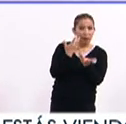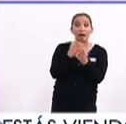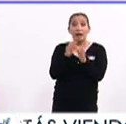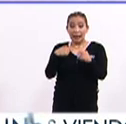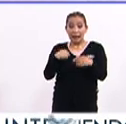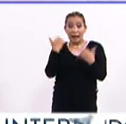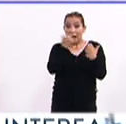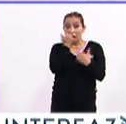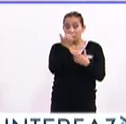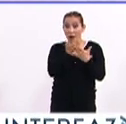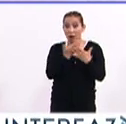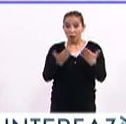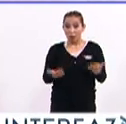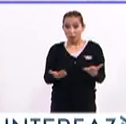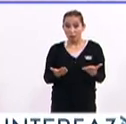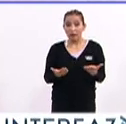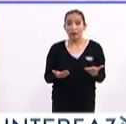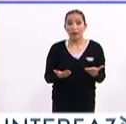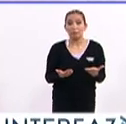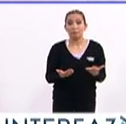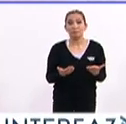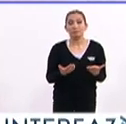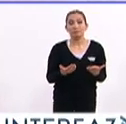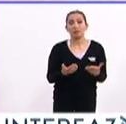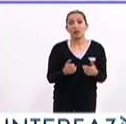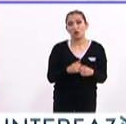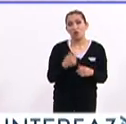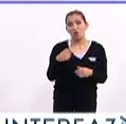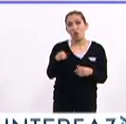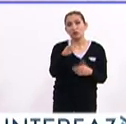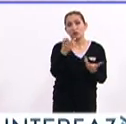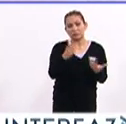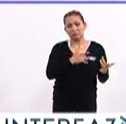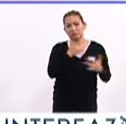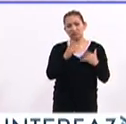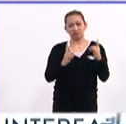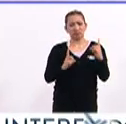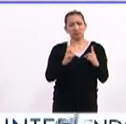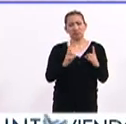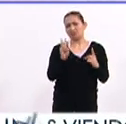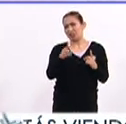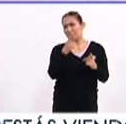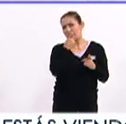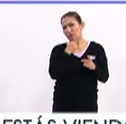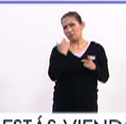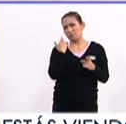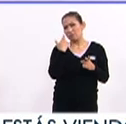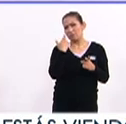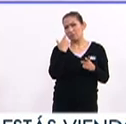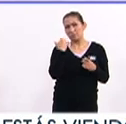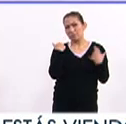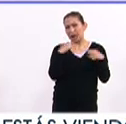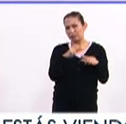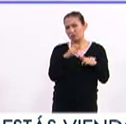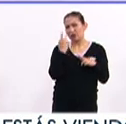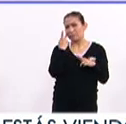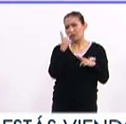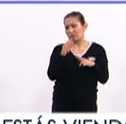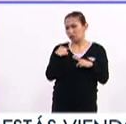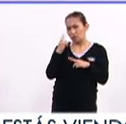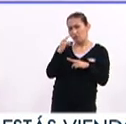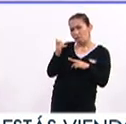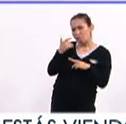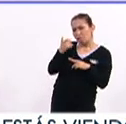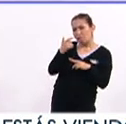en donde, como hemos dicho, a través de esta duda pueda de alguna manera reconstruir su